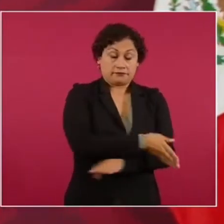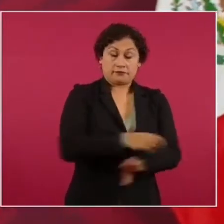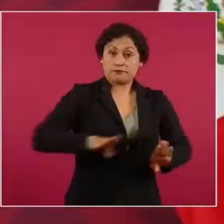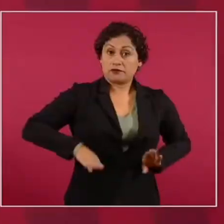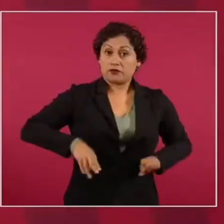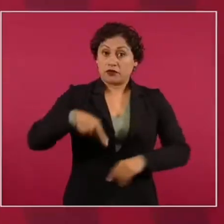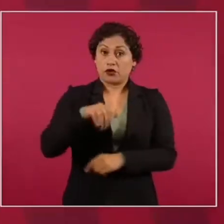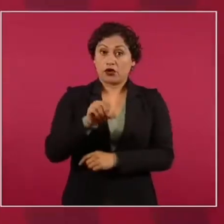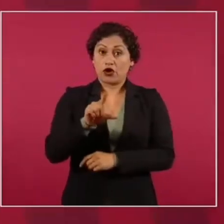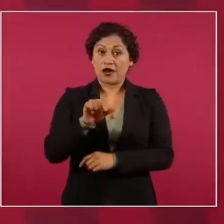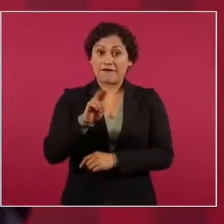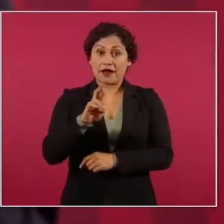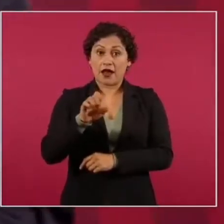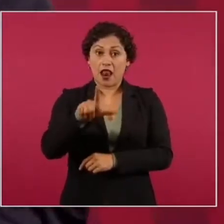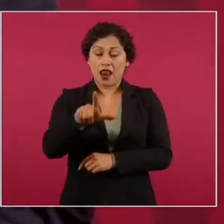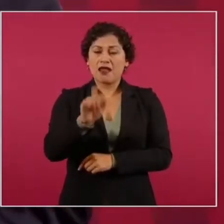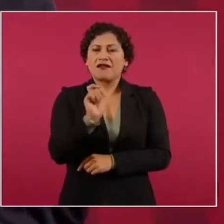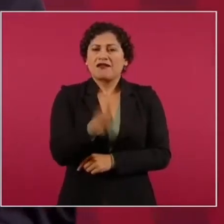cuando más